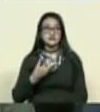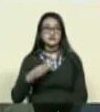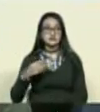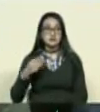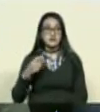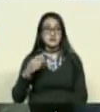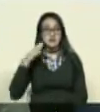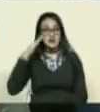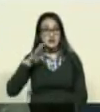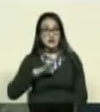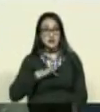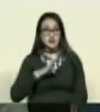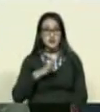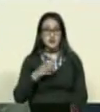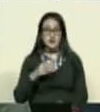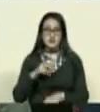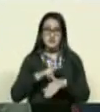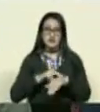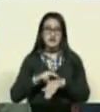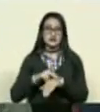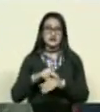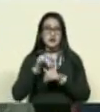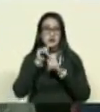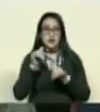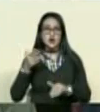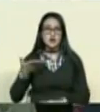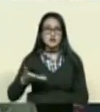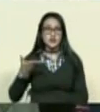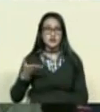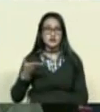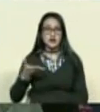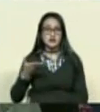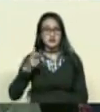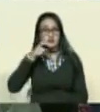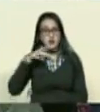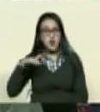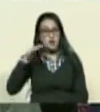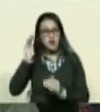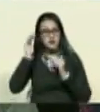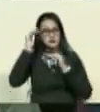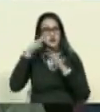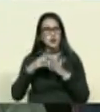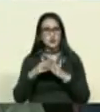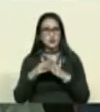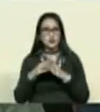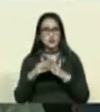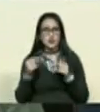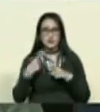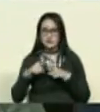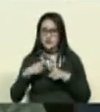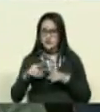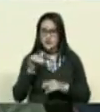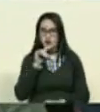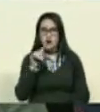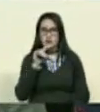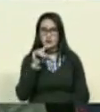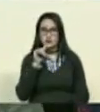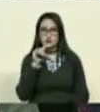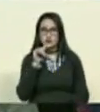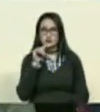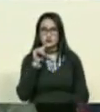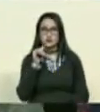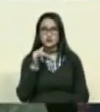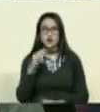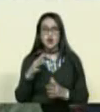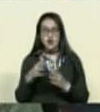Medicina. Ha dicho también que hará importantes anuncios, invitó al pueblo venezolano a estar muy atentos a los diversos anuncios que estará realizando en compañía de